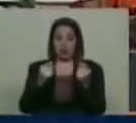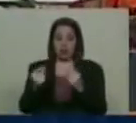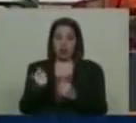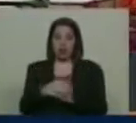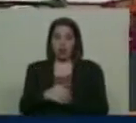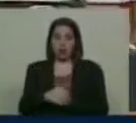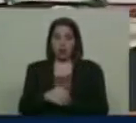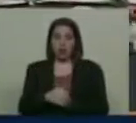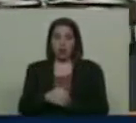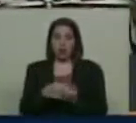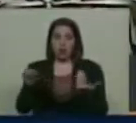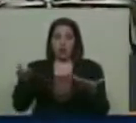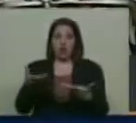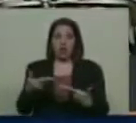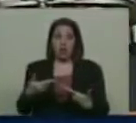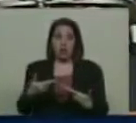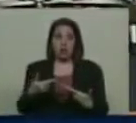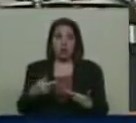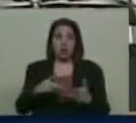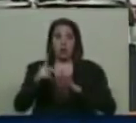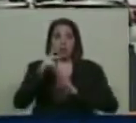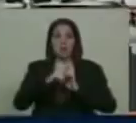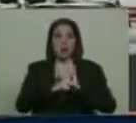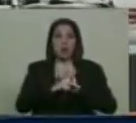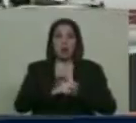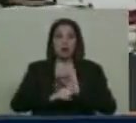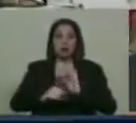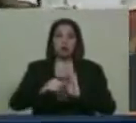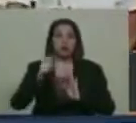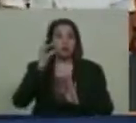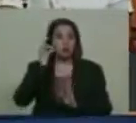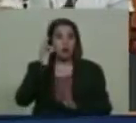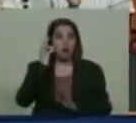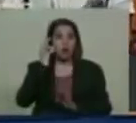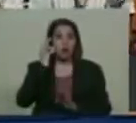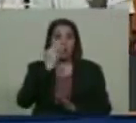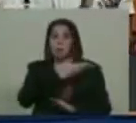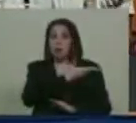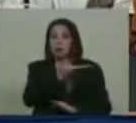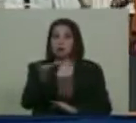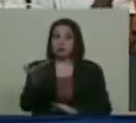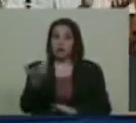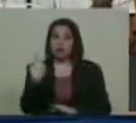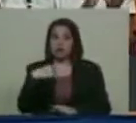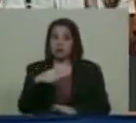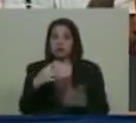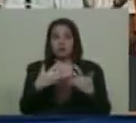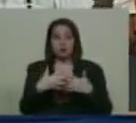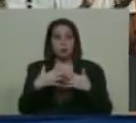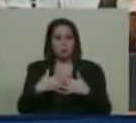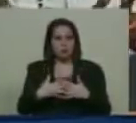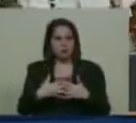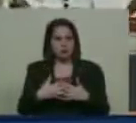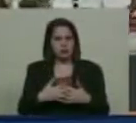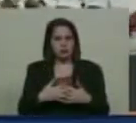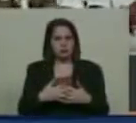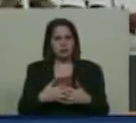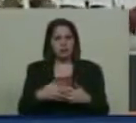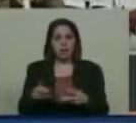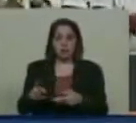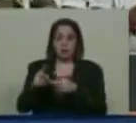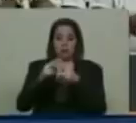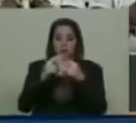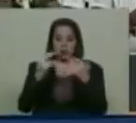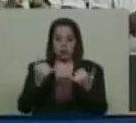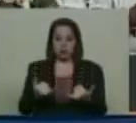damos en el plan Soy Mujer para que todas ustedes tengan sus empresas, sus emprendimientos, su crédito a